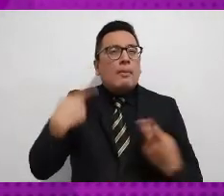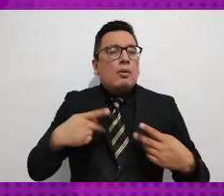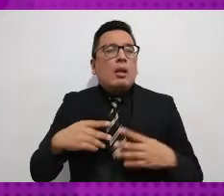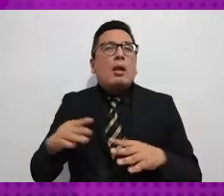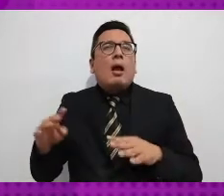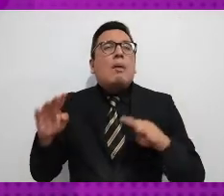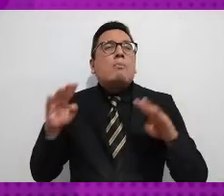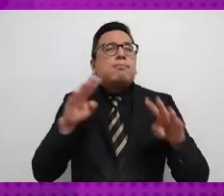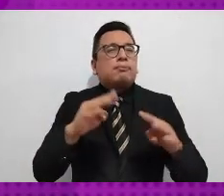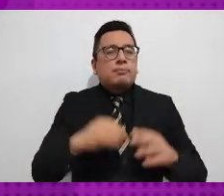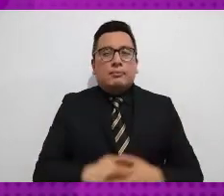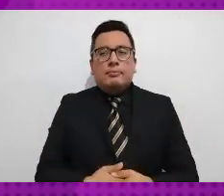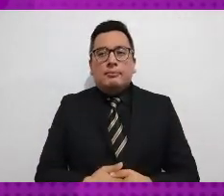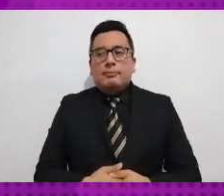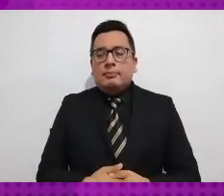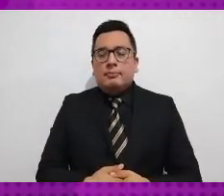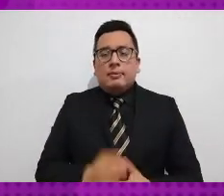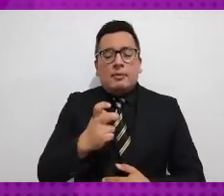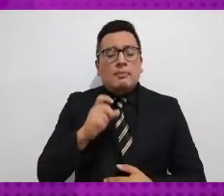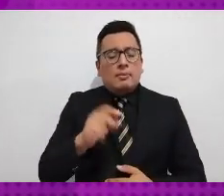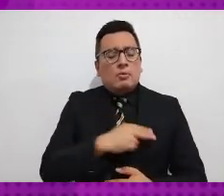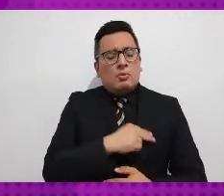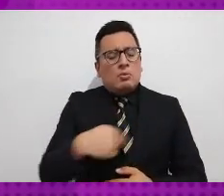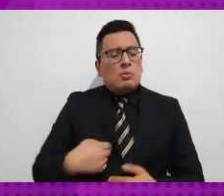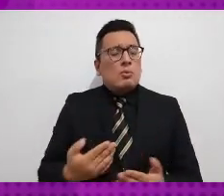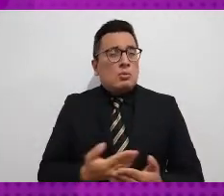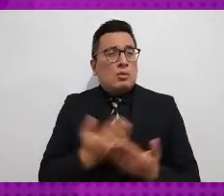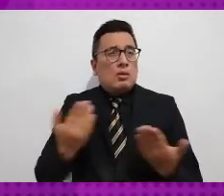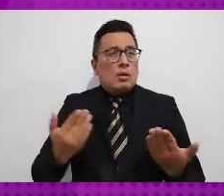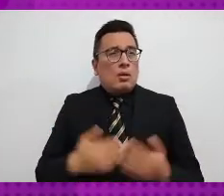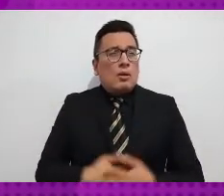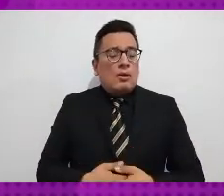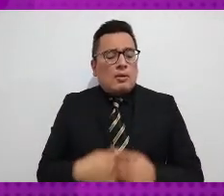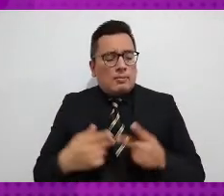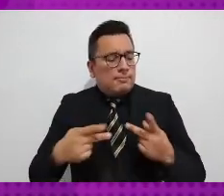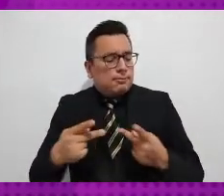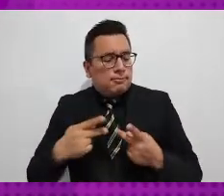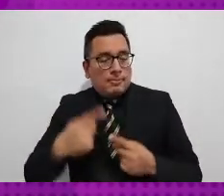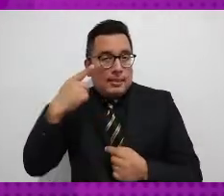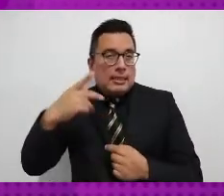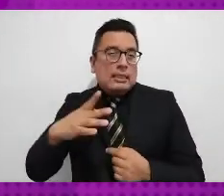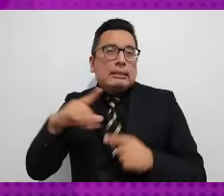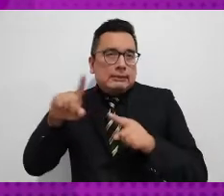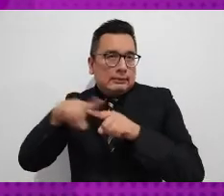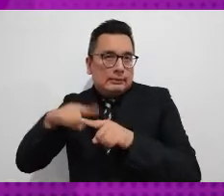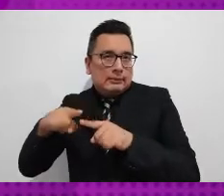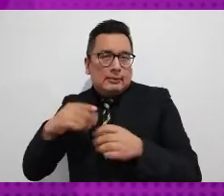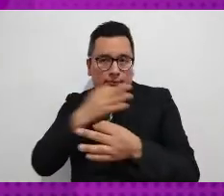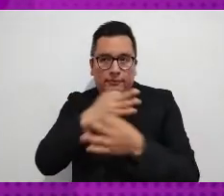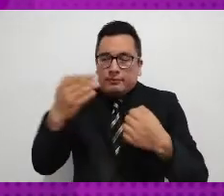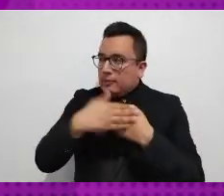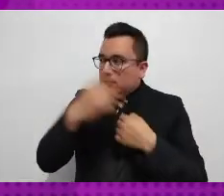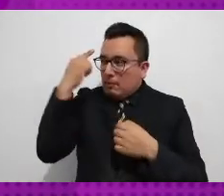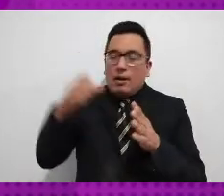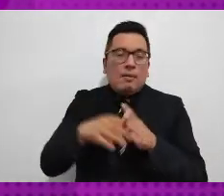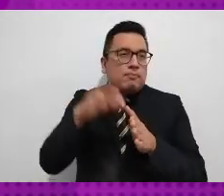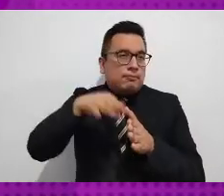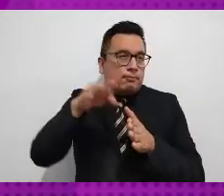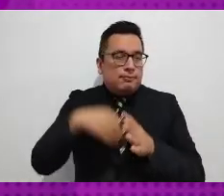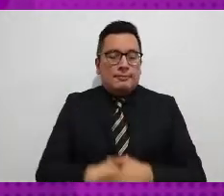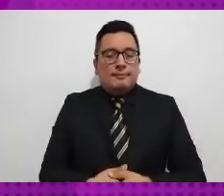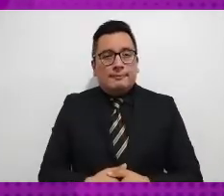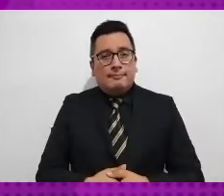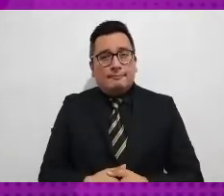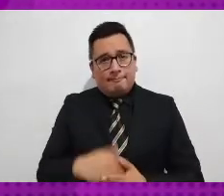y además pues estamos a punto o estamos en proceso de sacar otro tipo de acciones para las próximas elecciones. Vamos a ir a una pausa.